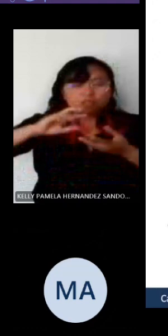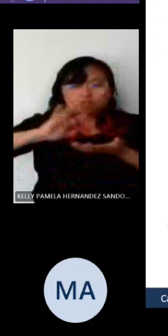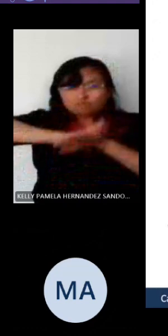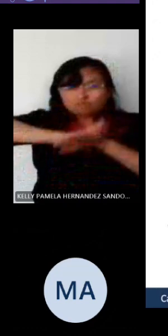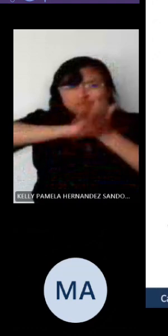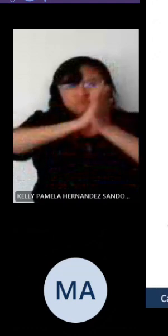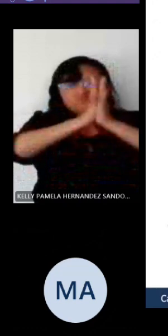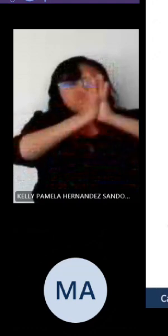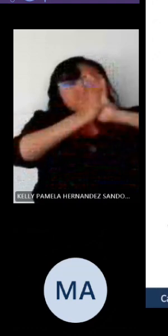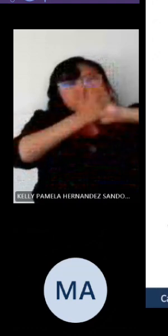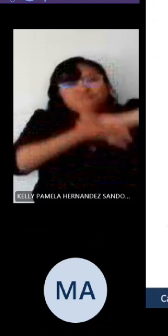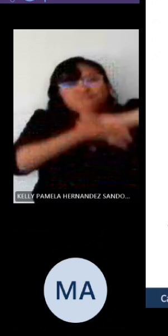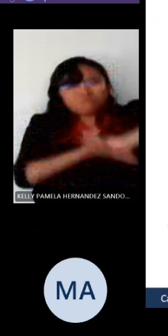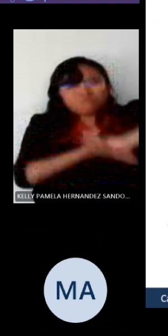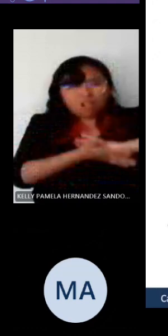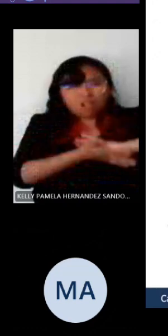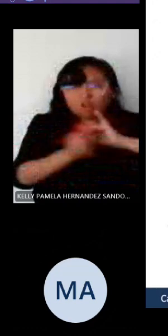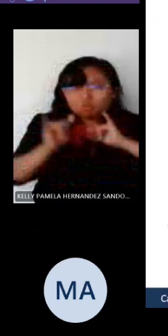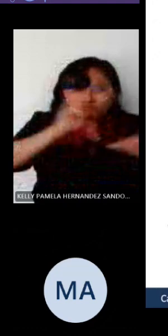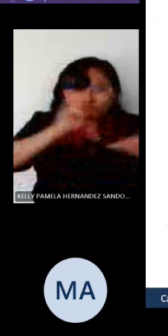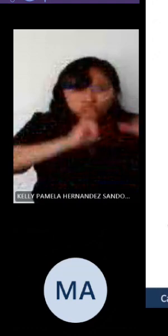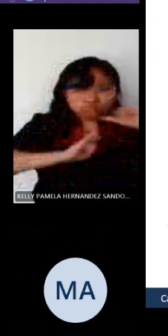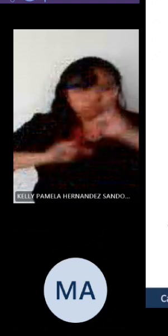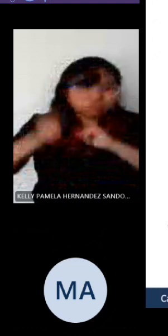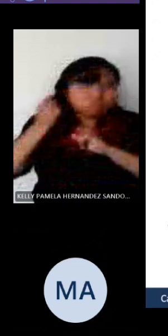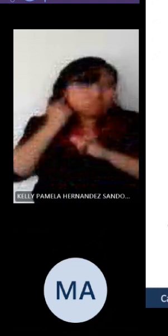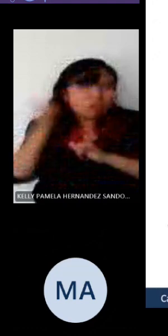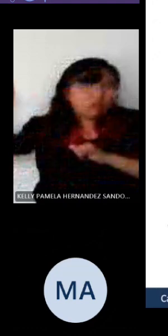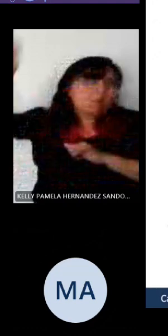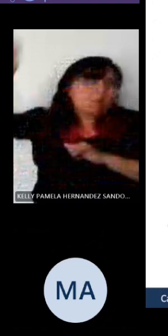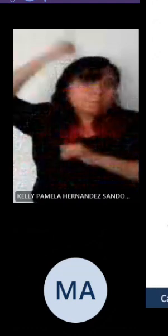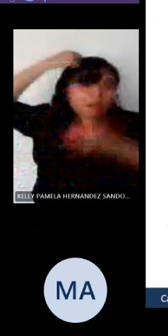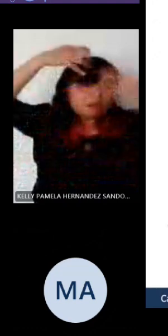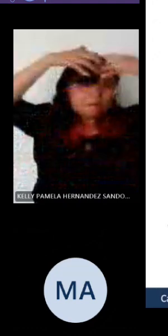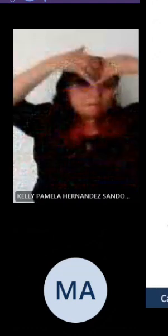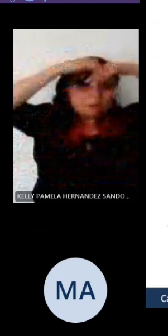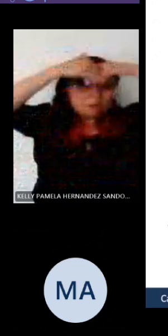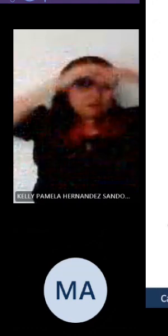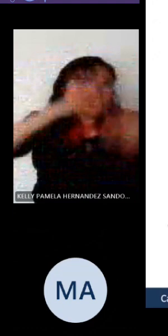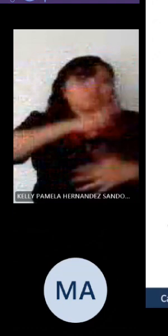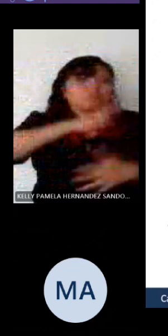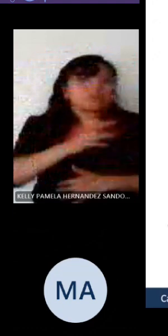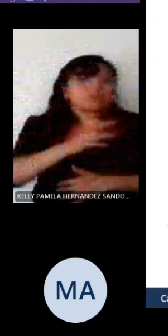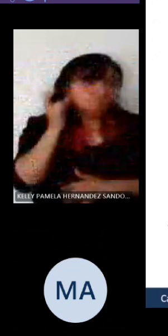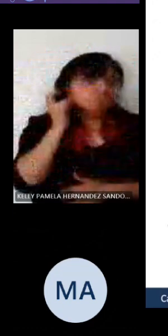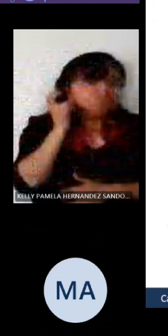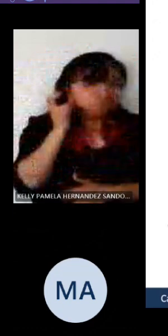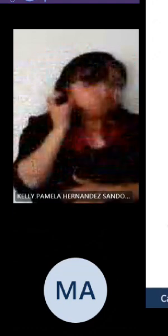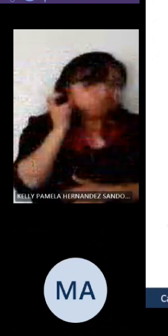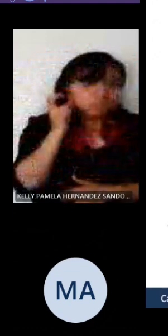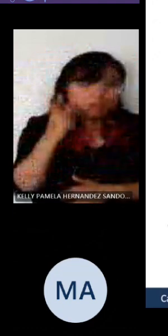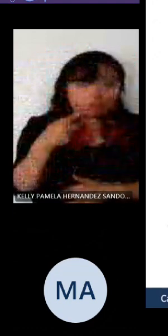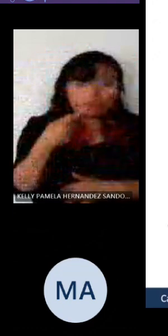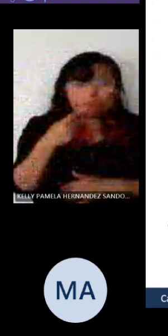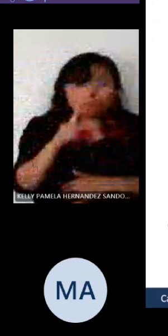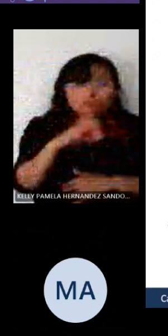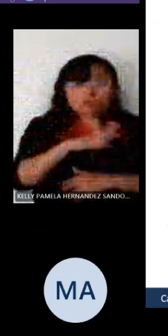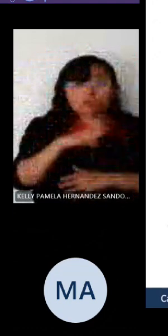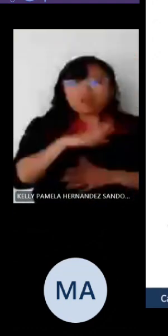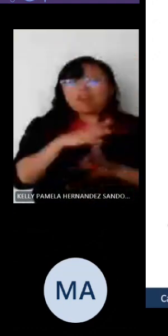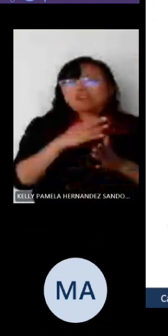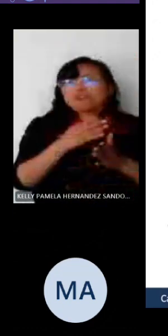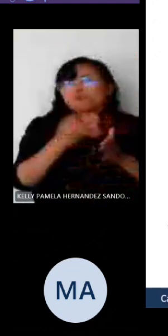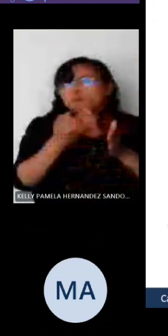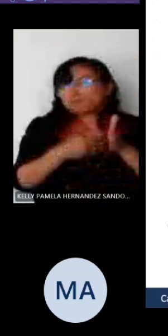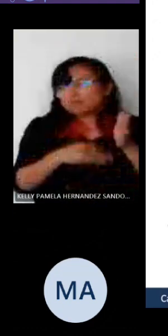a unas señales químicas para que puedan llegar al cerebro y que nosotros podamos escuchar. Entonces, las mutaciones, es decir, las faltas de